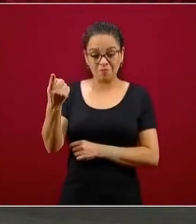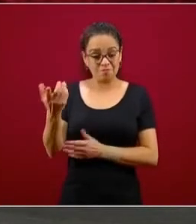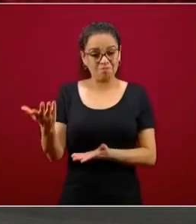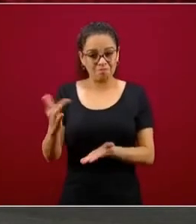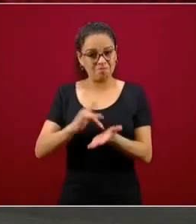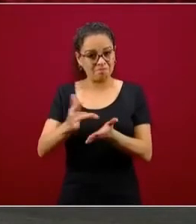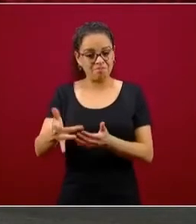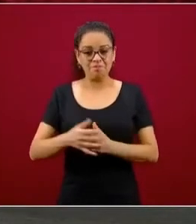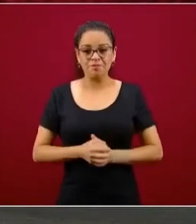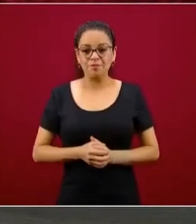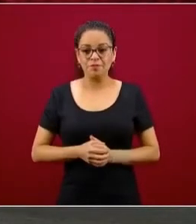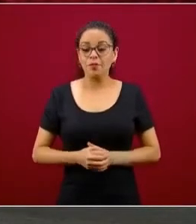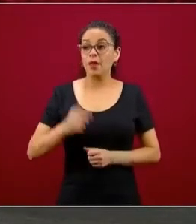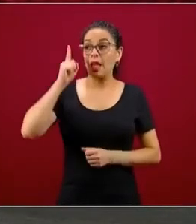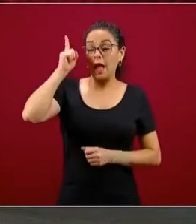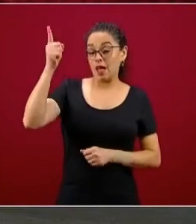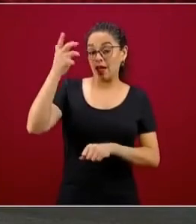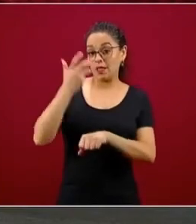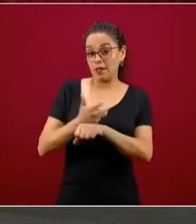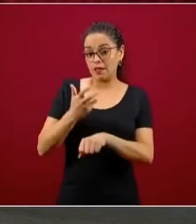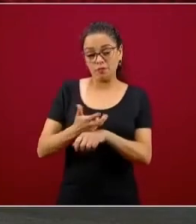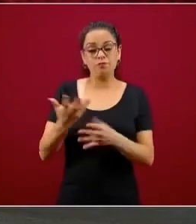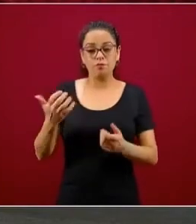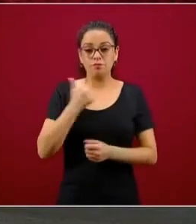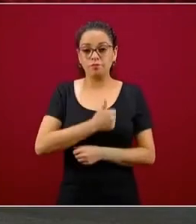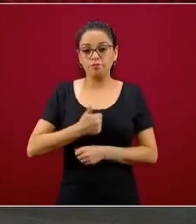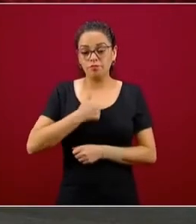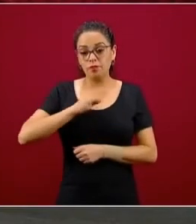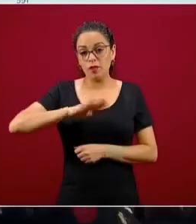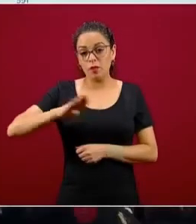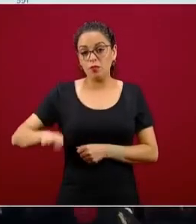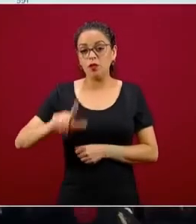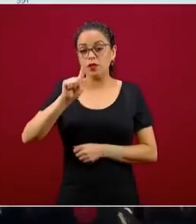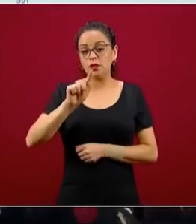Y en Estados Unidos lamentablemente han perdido la vida